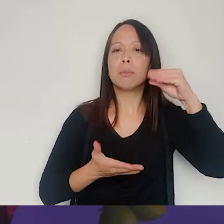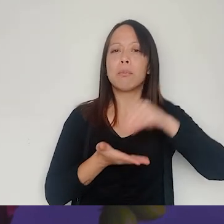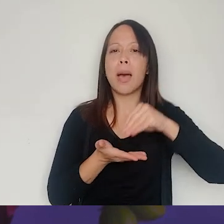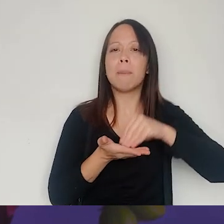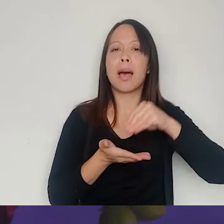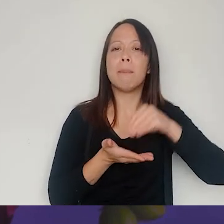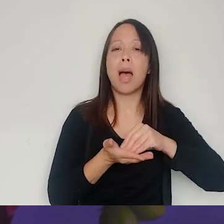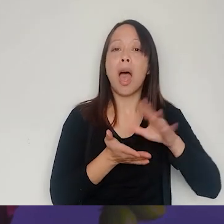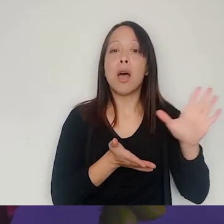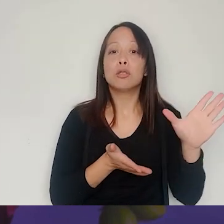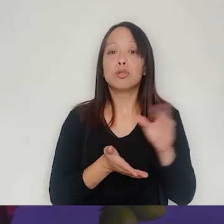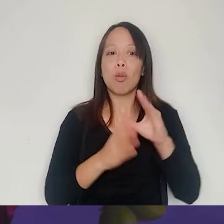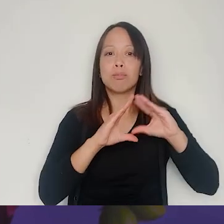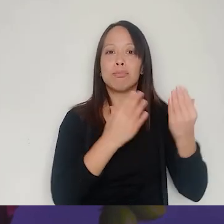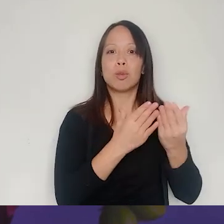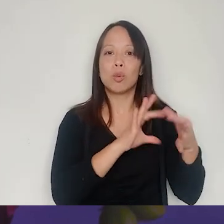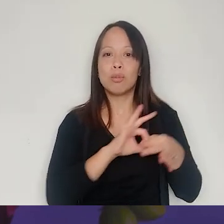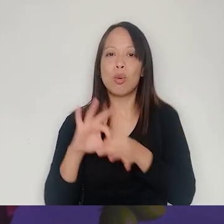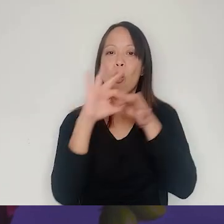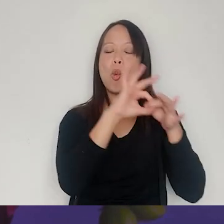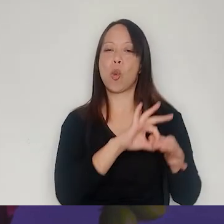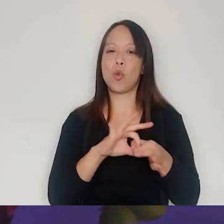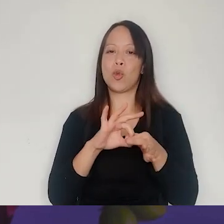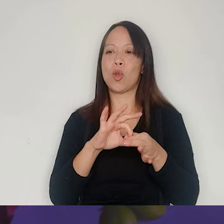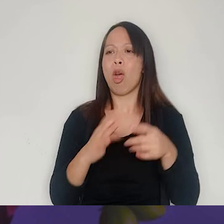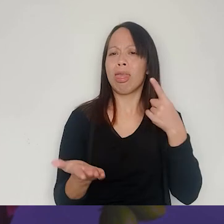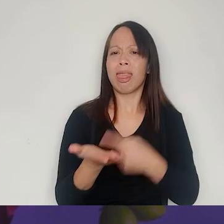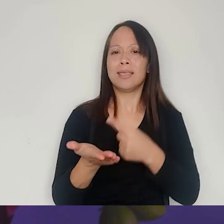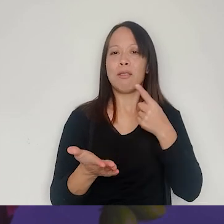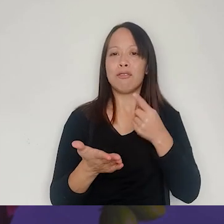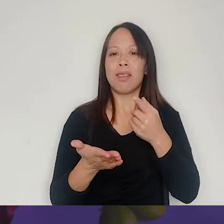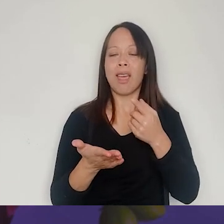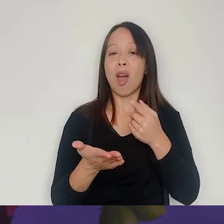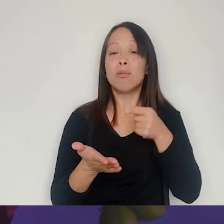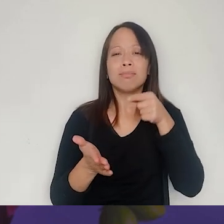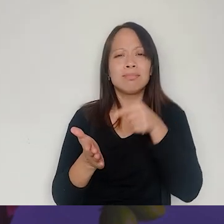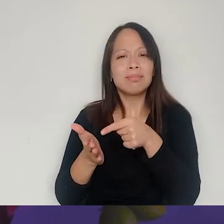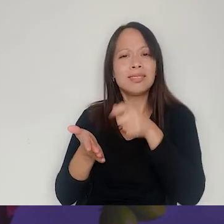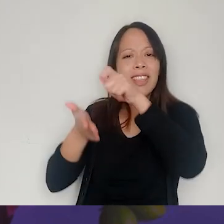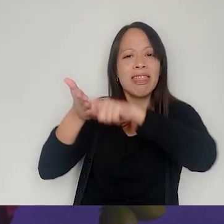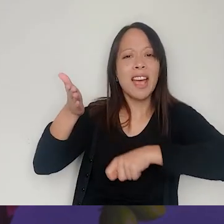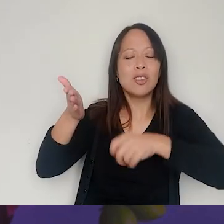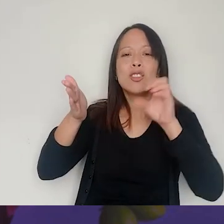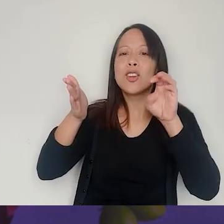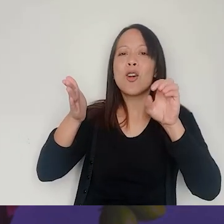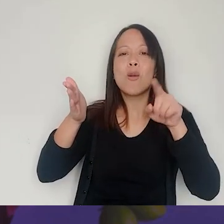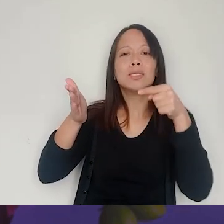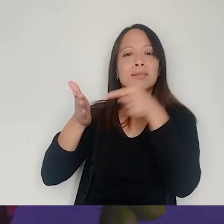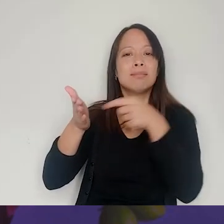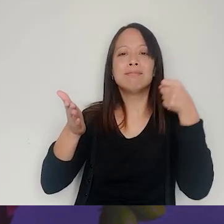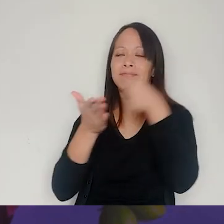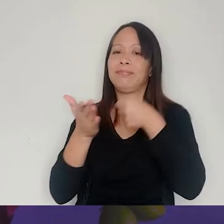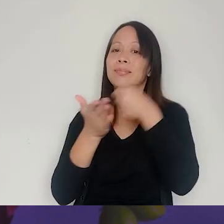que estamos todos juntos en el desafío en el acceso al diagnóstico y que bueno, os animamos a continuar